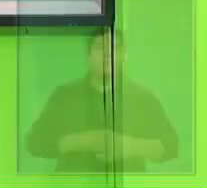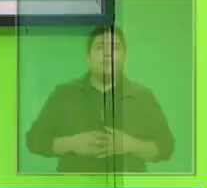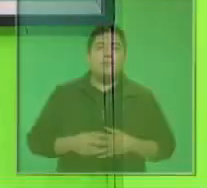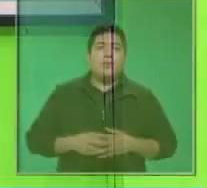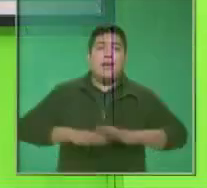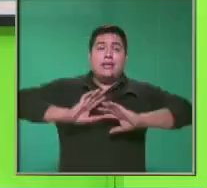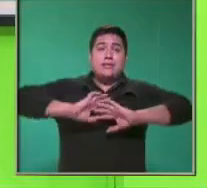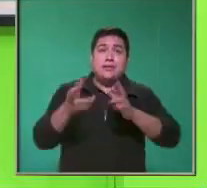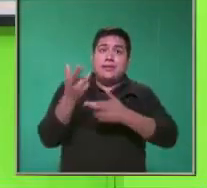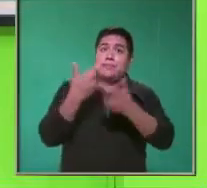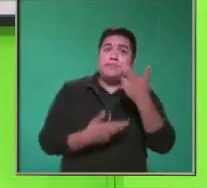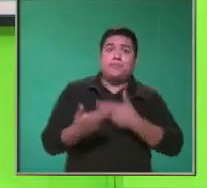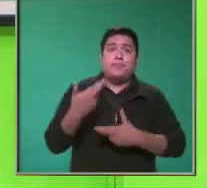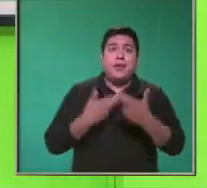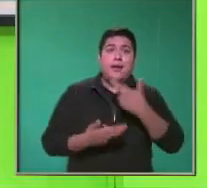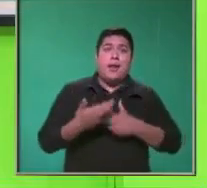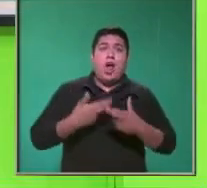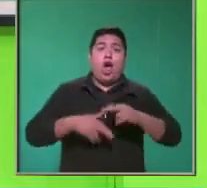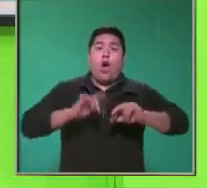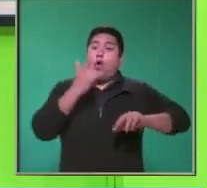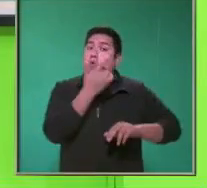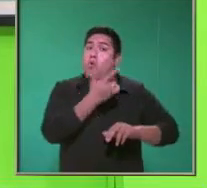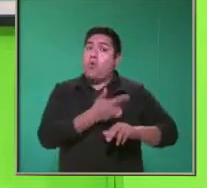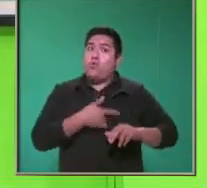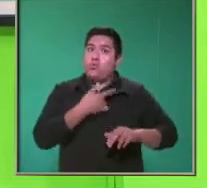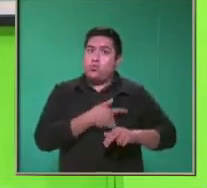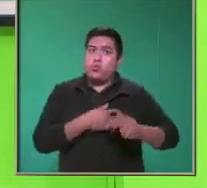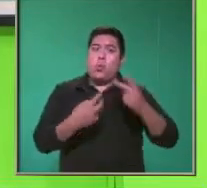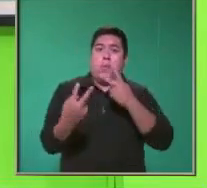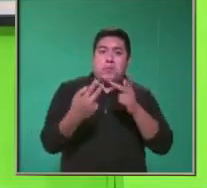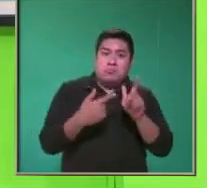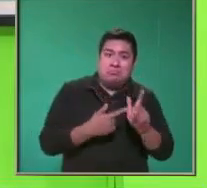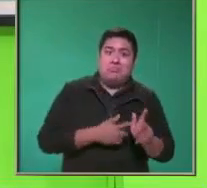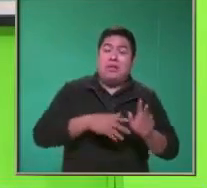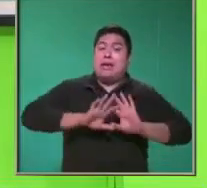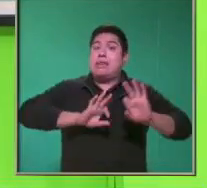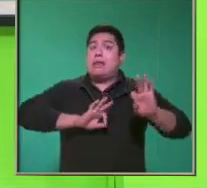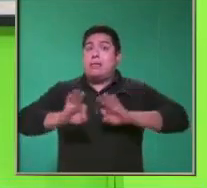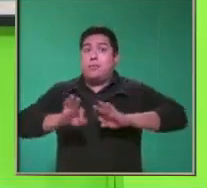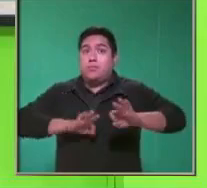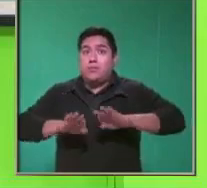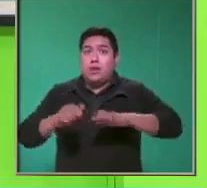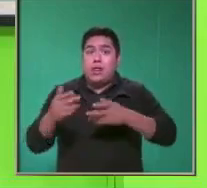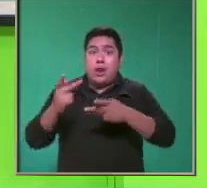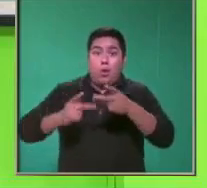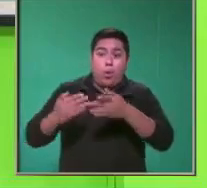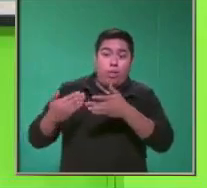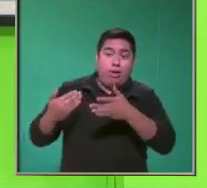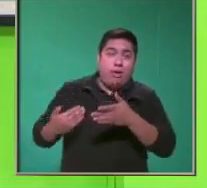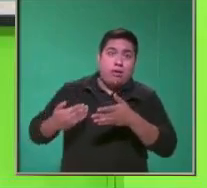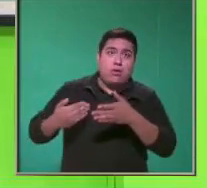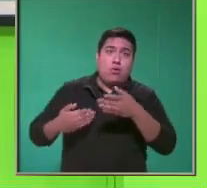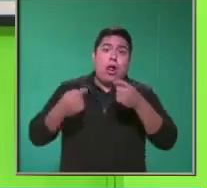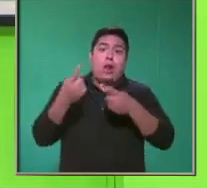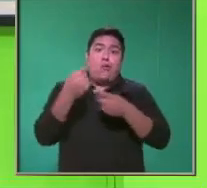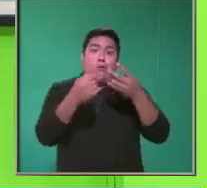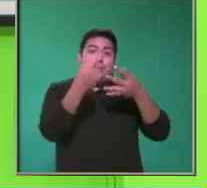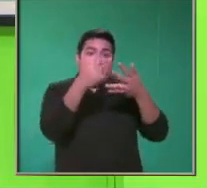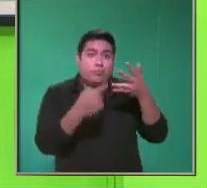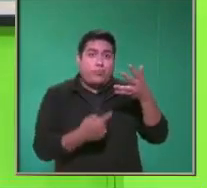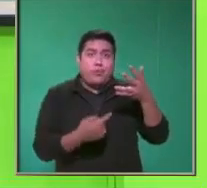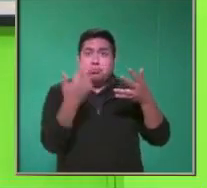Ya estamos de regreso. Qué gusto que sigas con nosotros. Estábamos trabajando antes del corte con algunas situaciones que